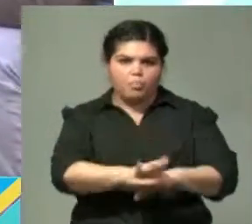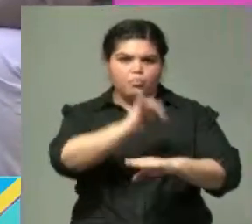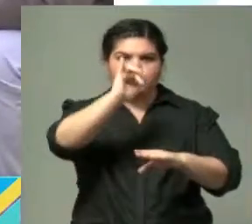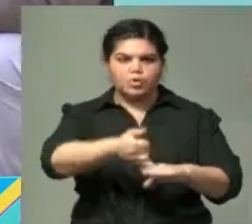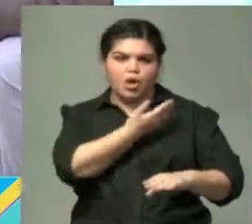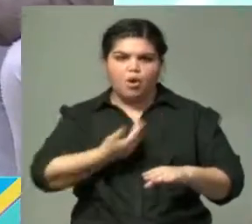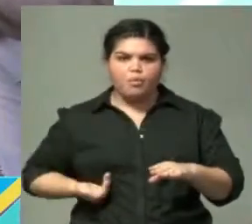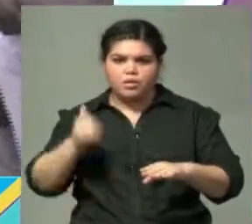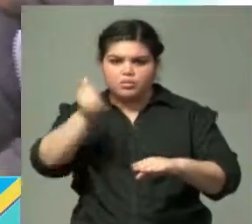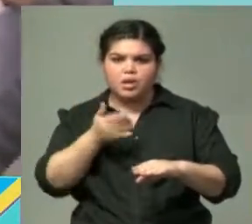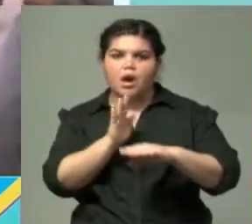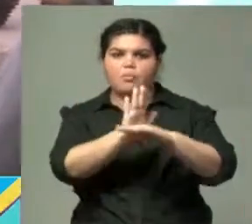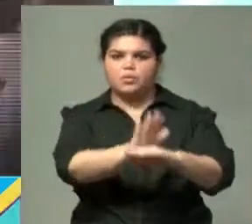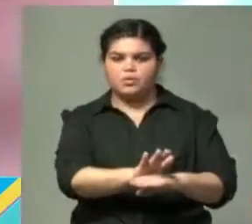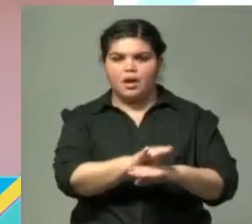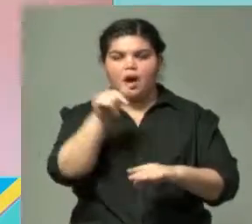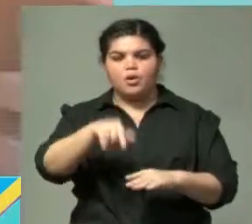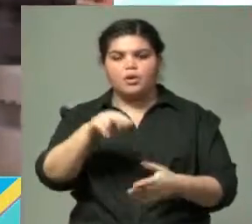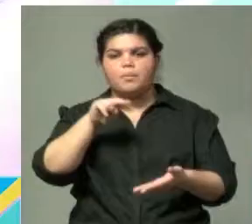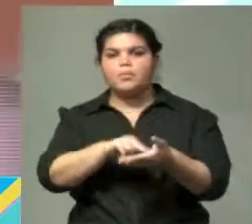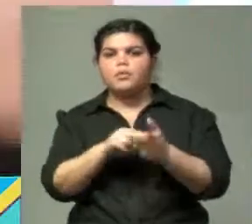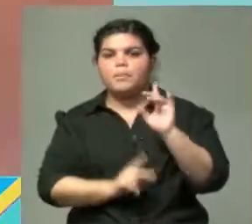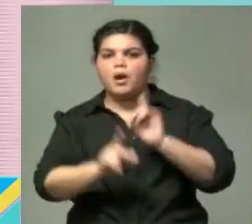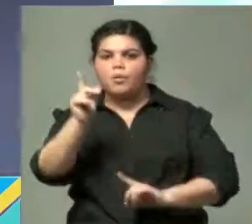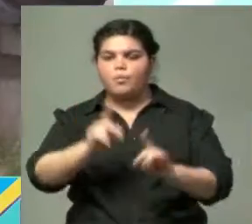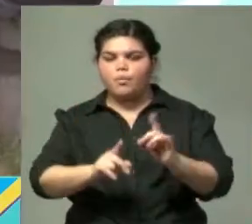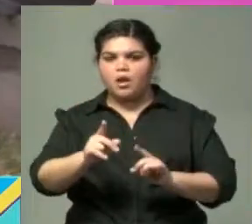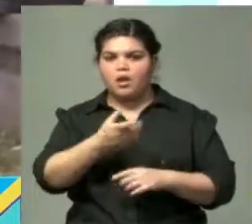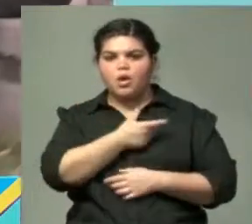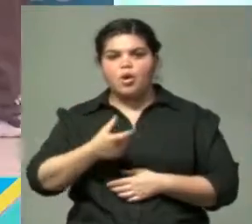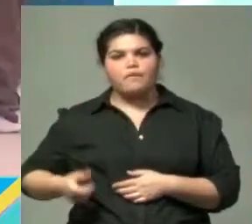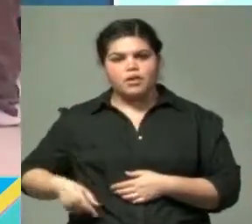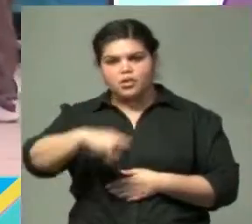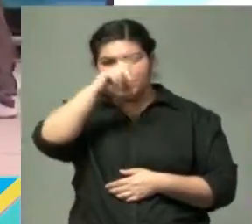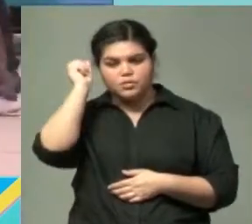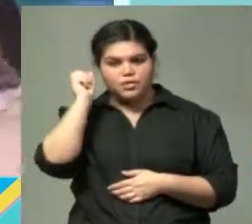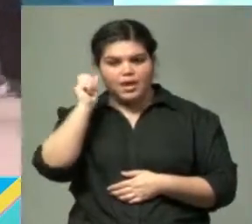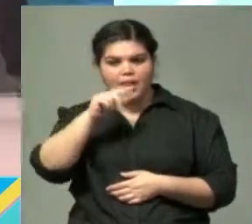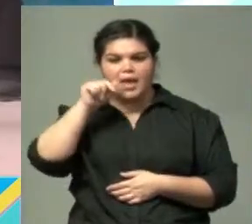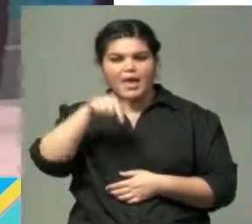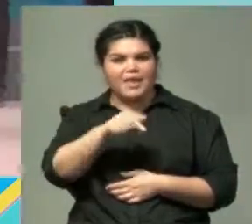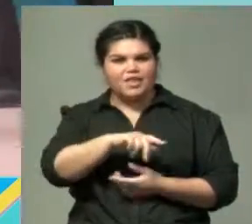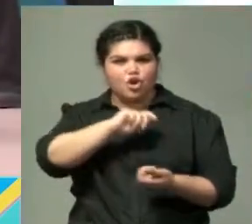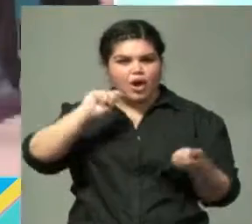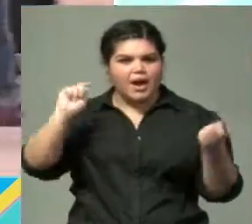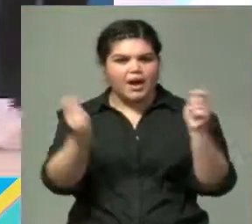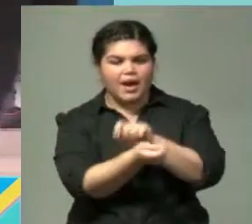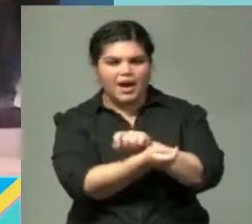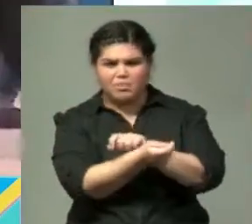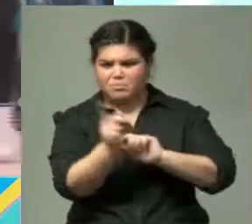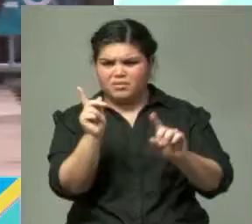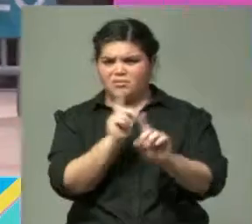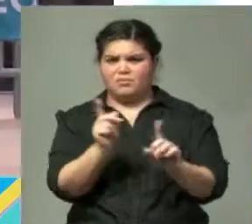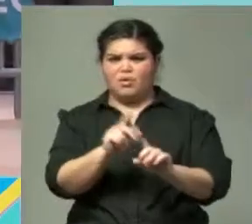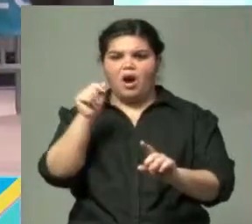problema de que el gobierno nacional quiere, lejos de revertir esta situación de precariedad laboral,